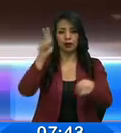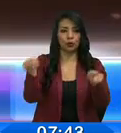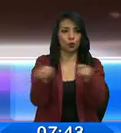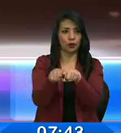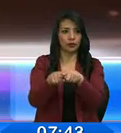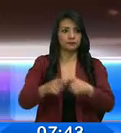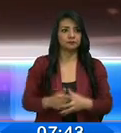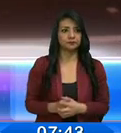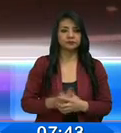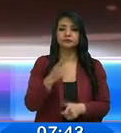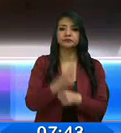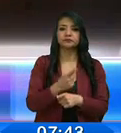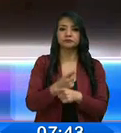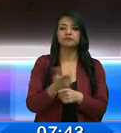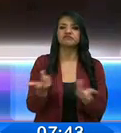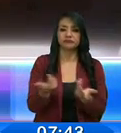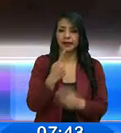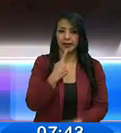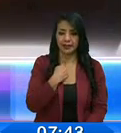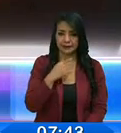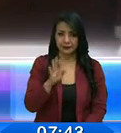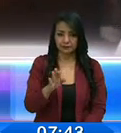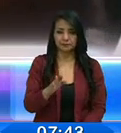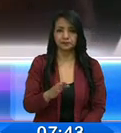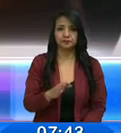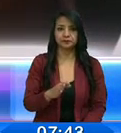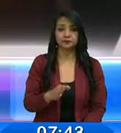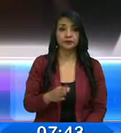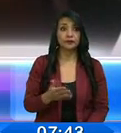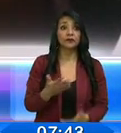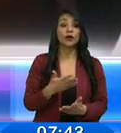Por ello, advierten. Nosotros